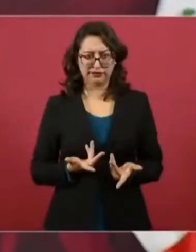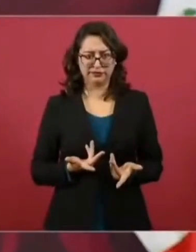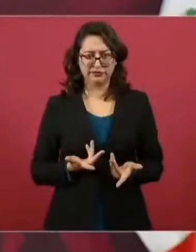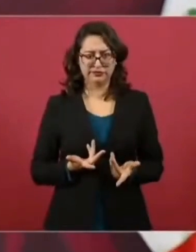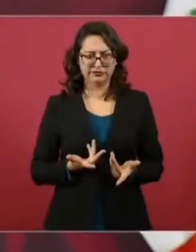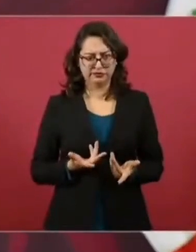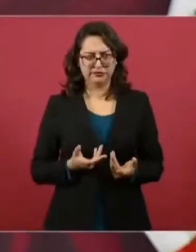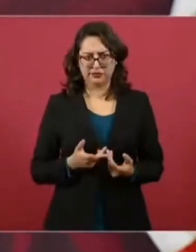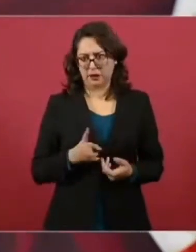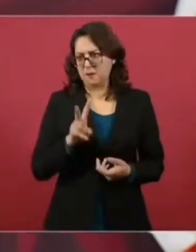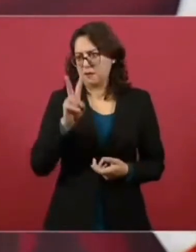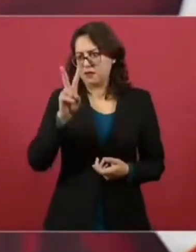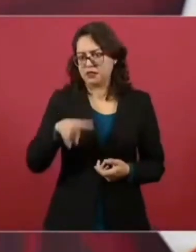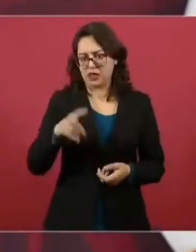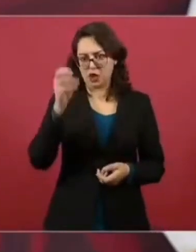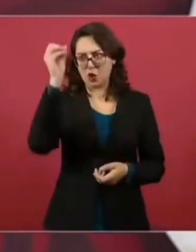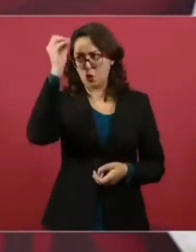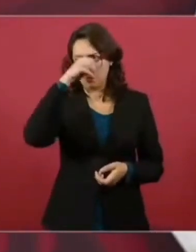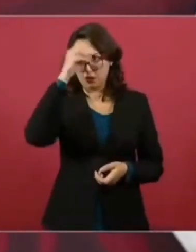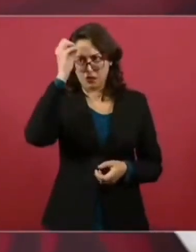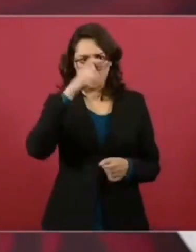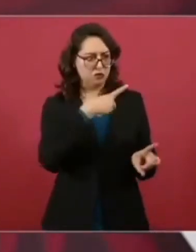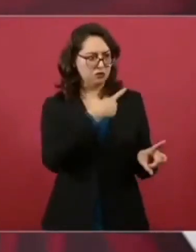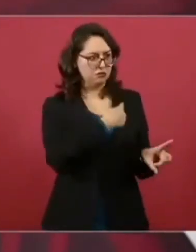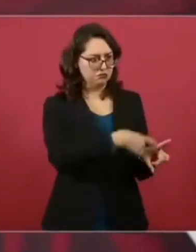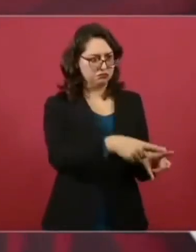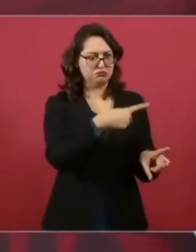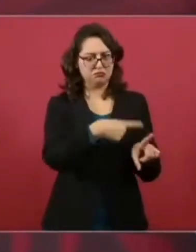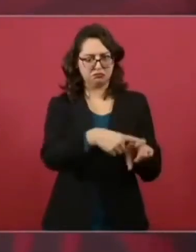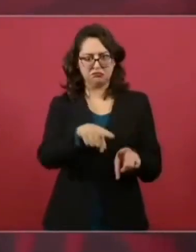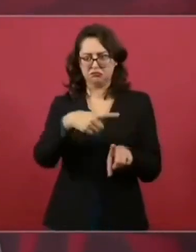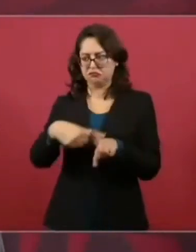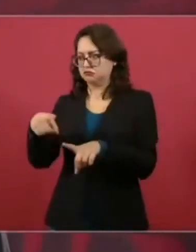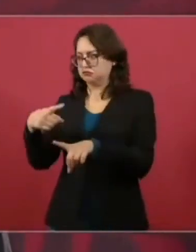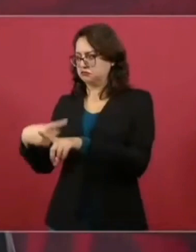democracia, es debate, es polémica,